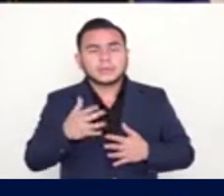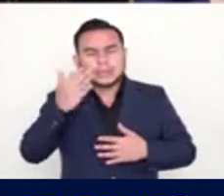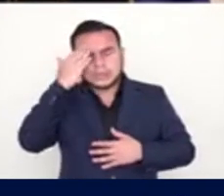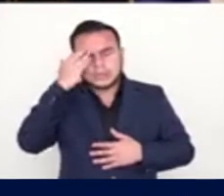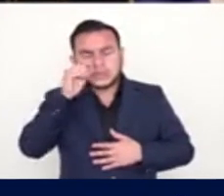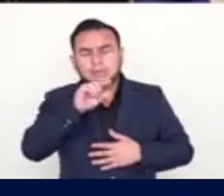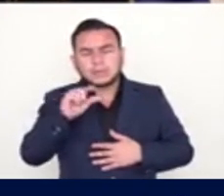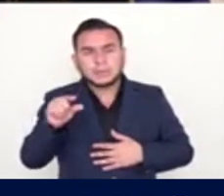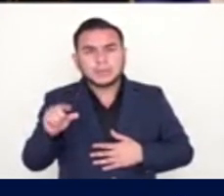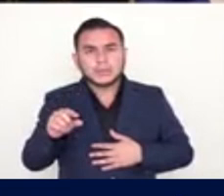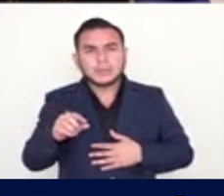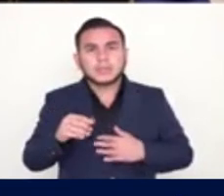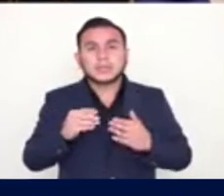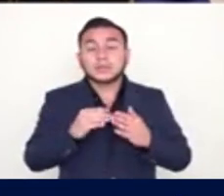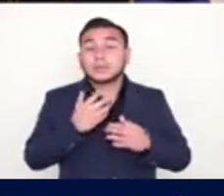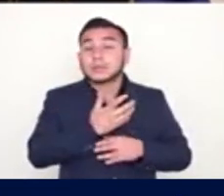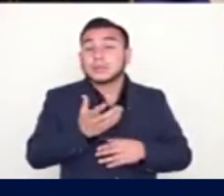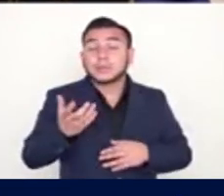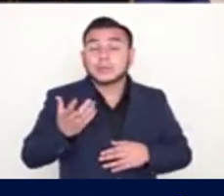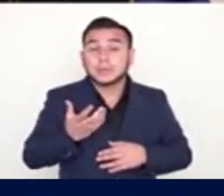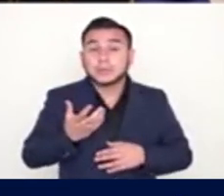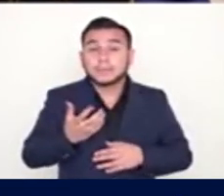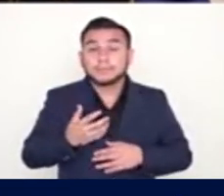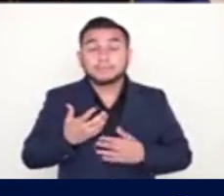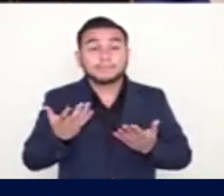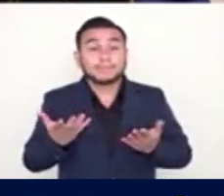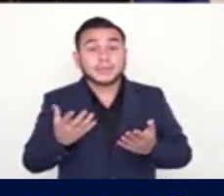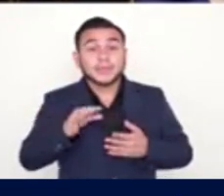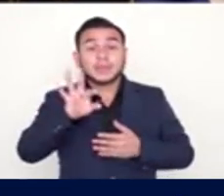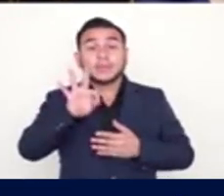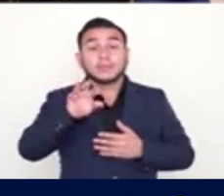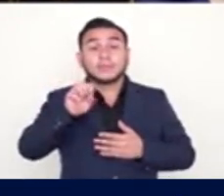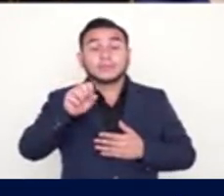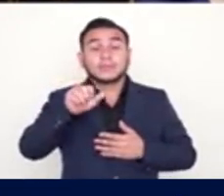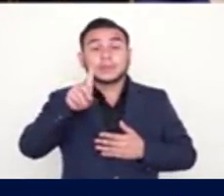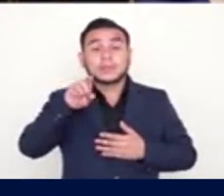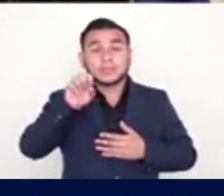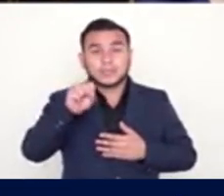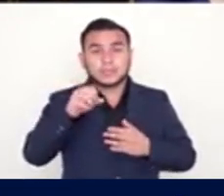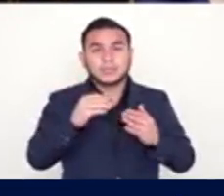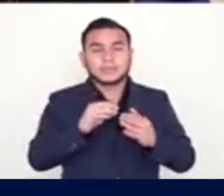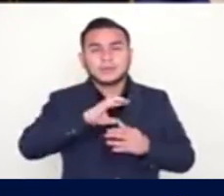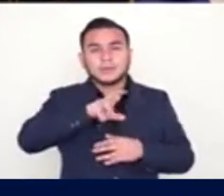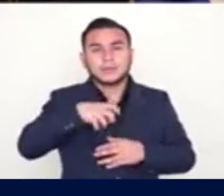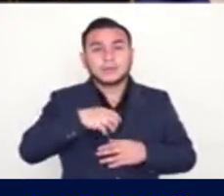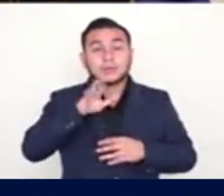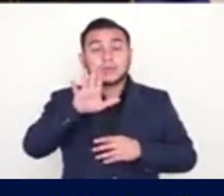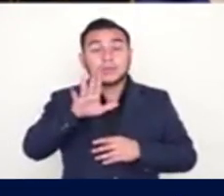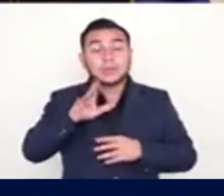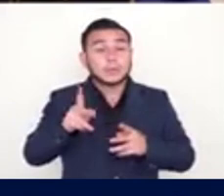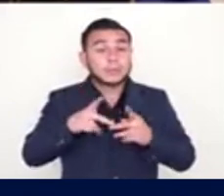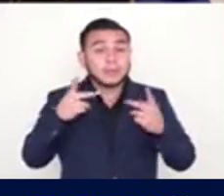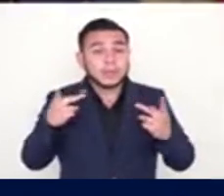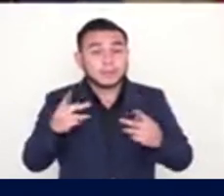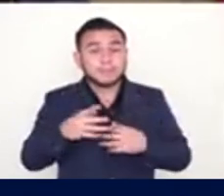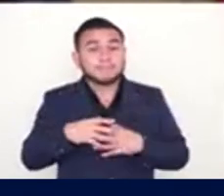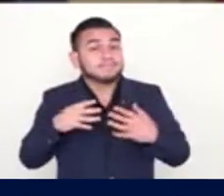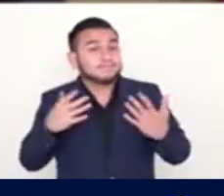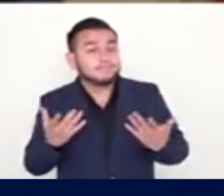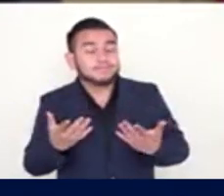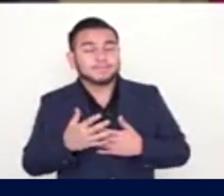Simán. De Javier Simán y de Ricardo Simán y de Miguel Ángel Simán. De Fusades y primo del dueño de tu periódico. Usted lo sabe mejor. Sí, pero, claro que sí.